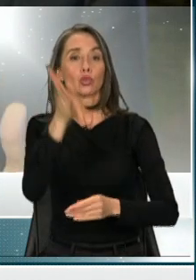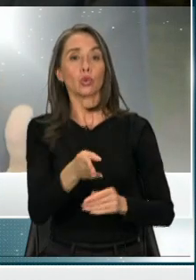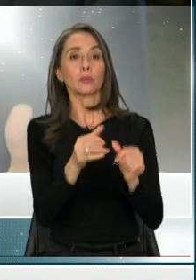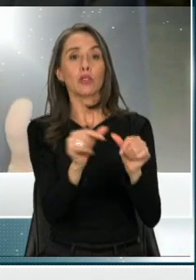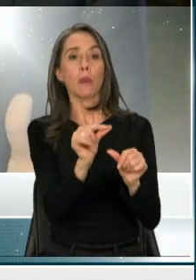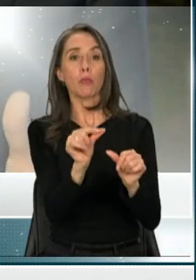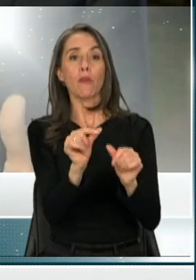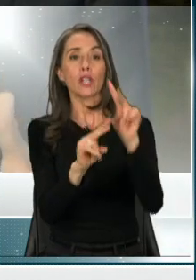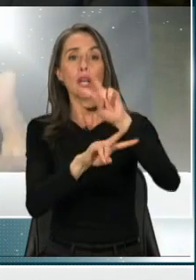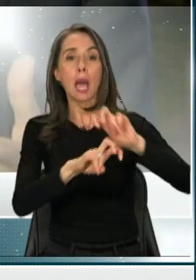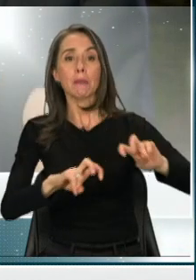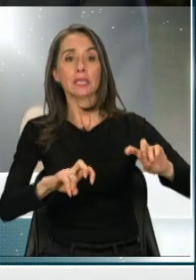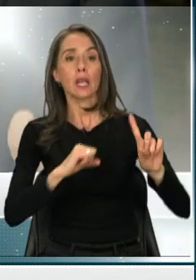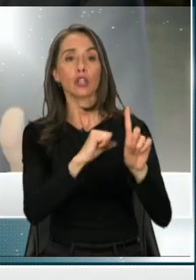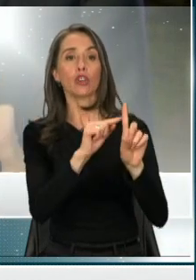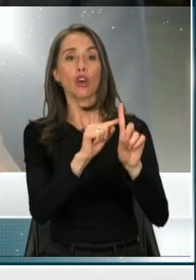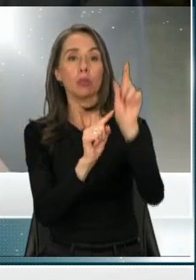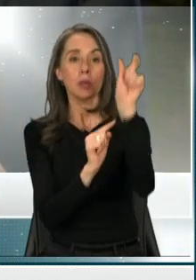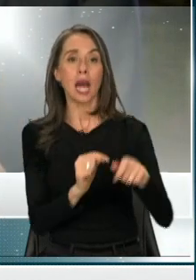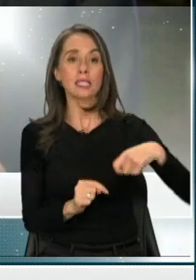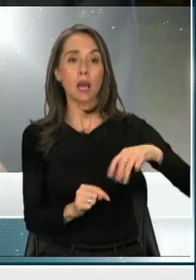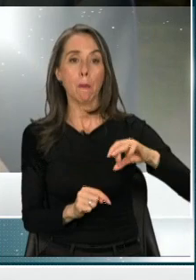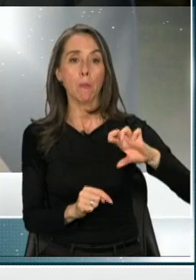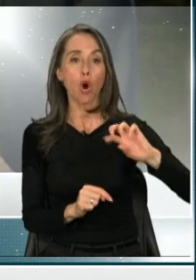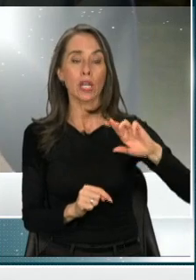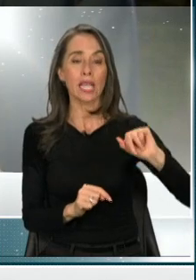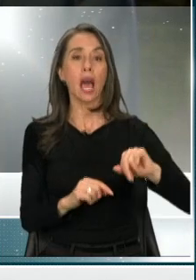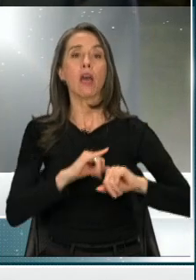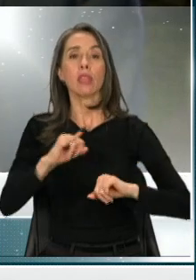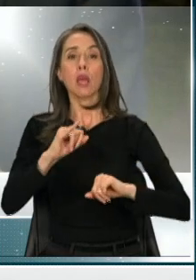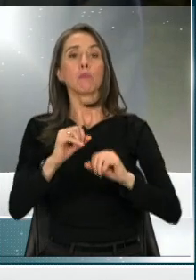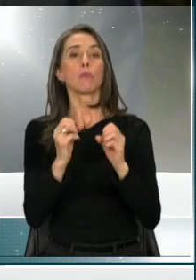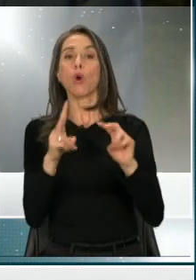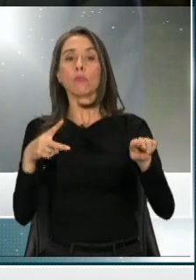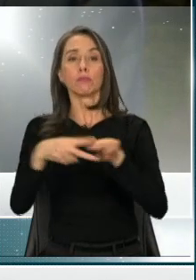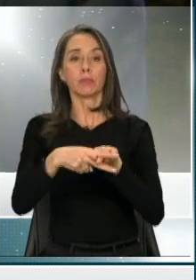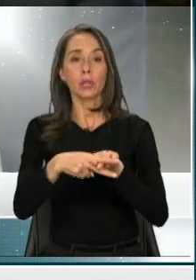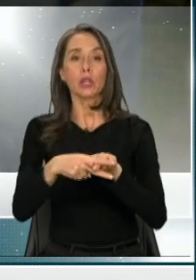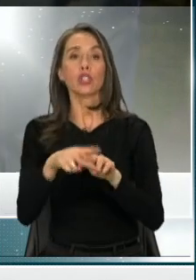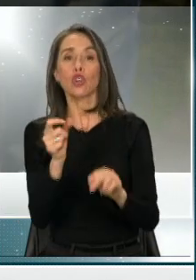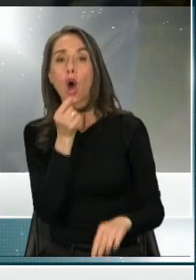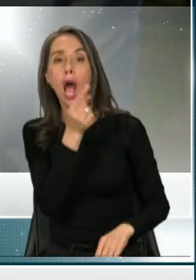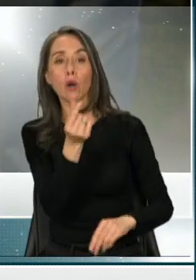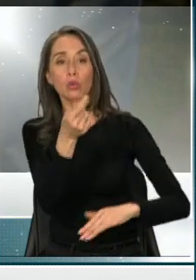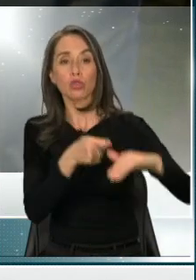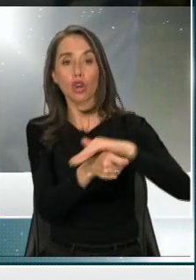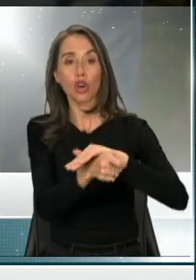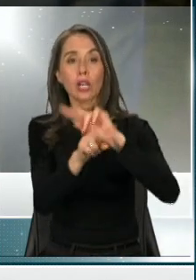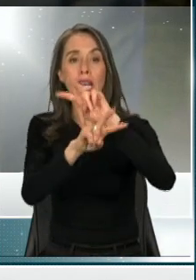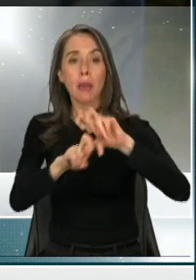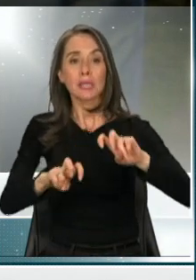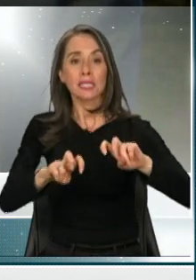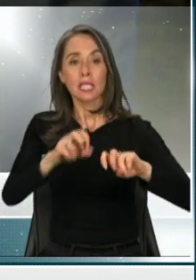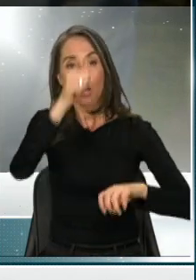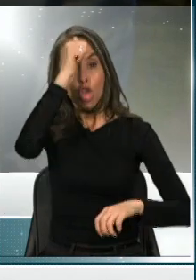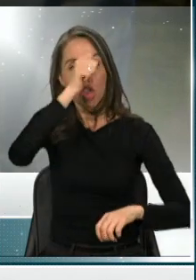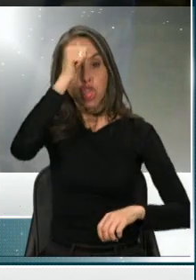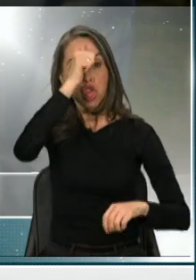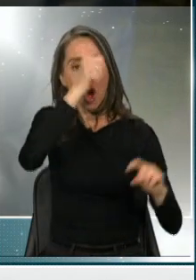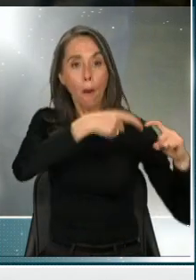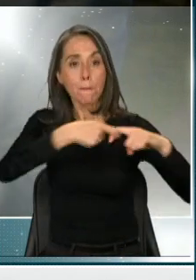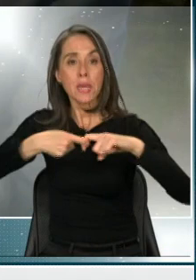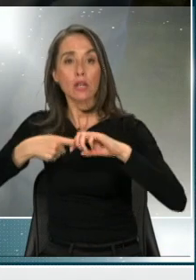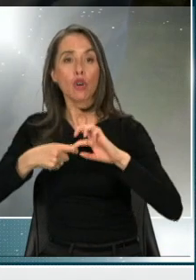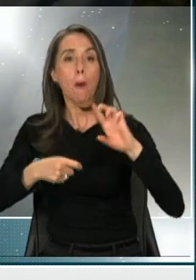en contra del senador iván moreira luego desistió de acusar por el delito de cohecho en la arista dominga del caso penta un